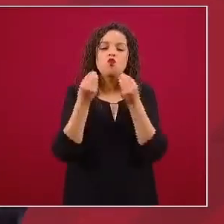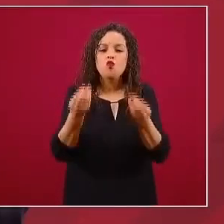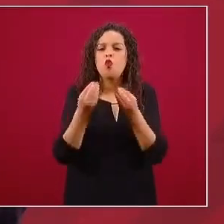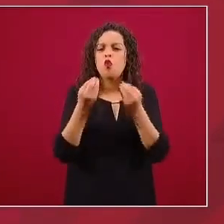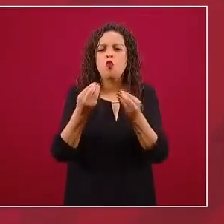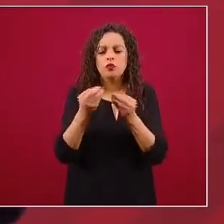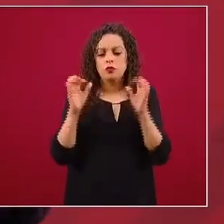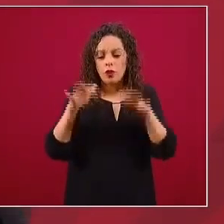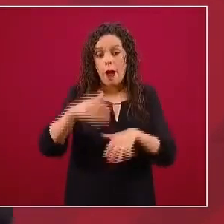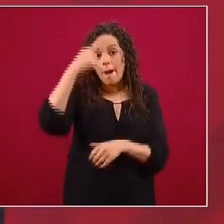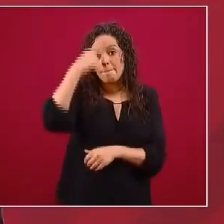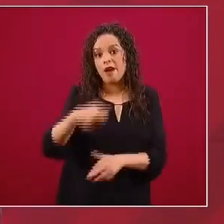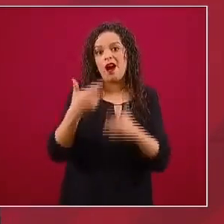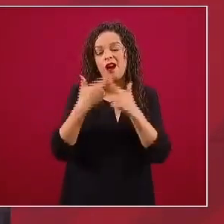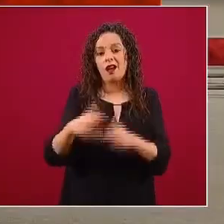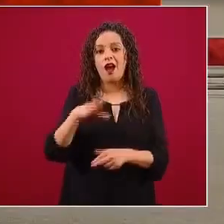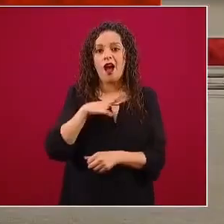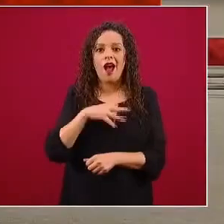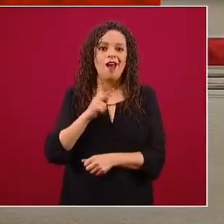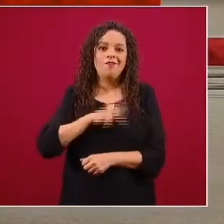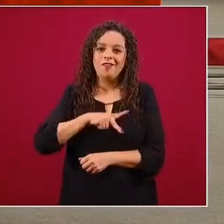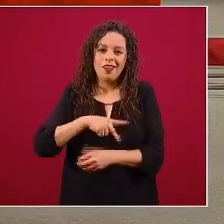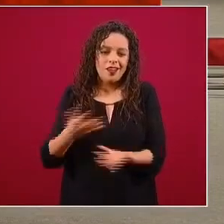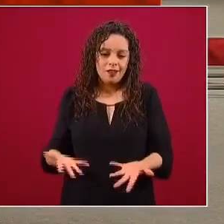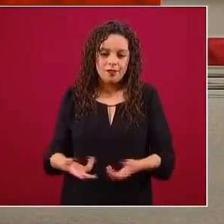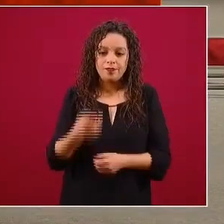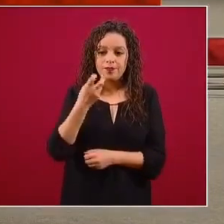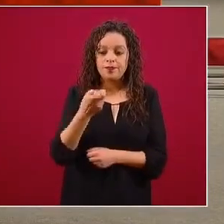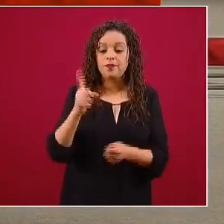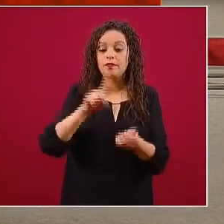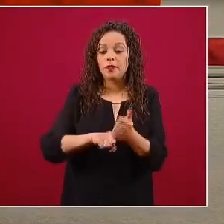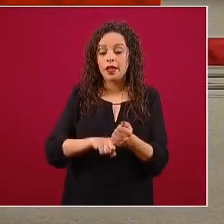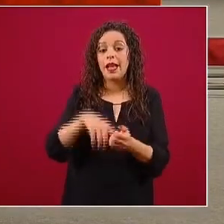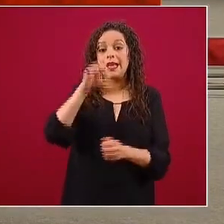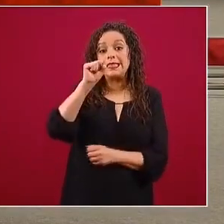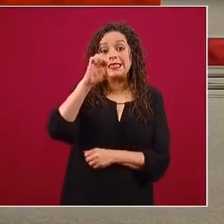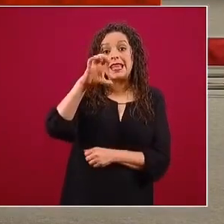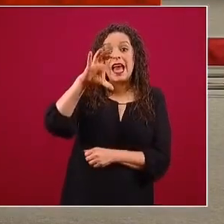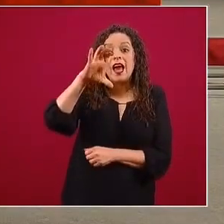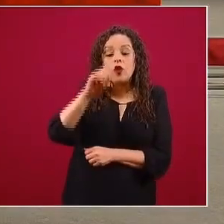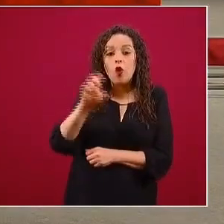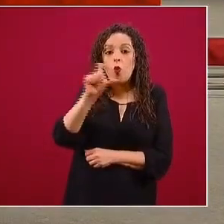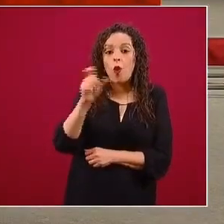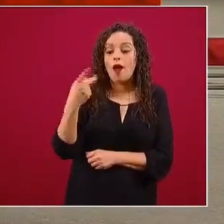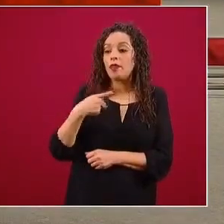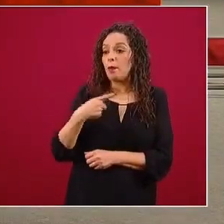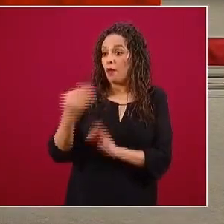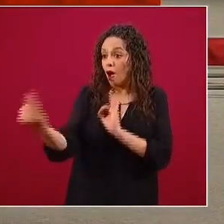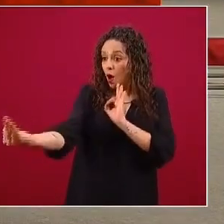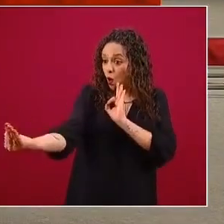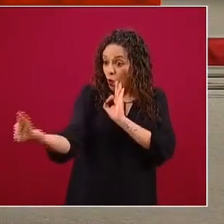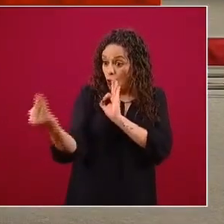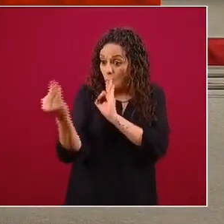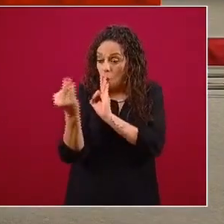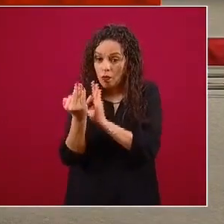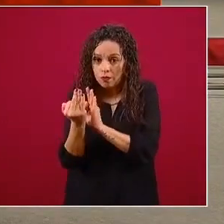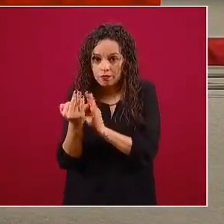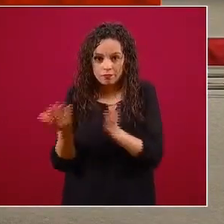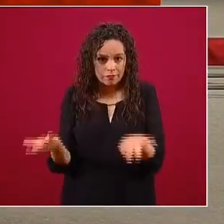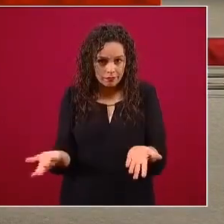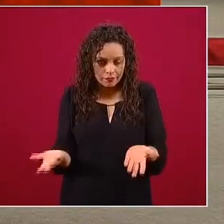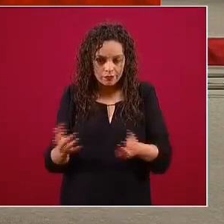contagios, igual que ocurre en ambientes secos, es la proximidad de las personas. Generalmente, cuando las personas nadan,